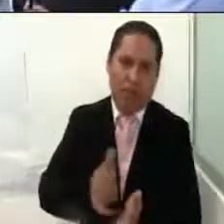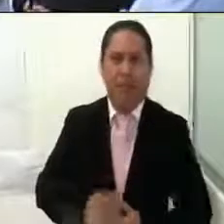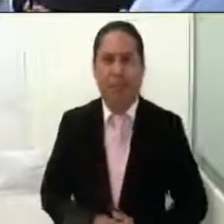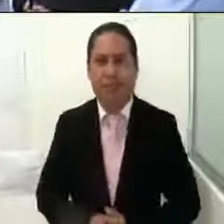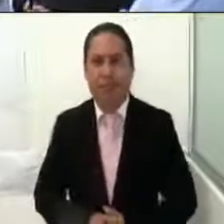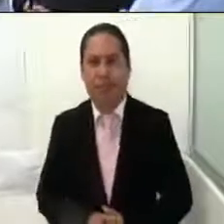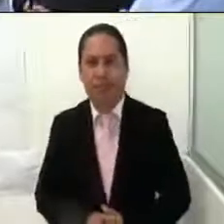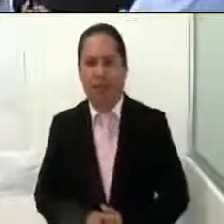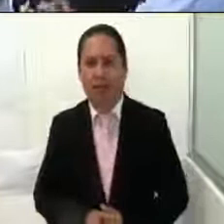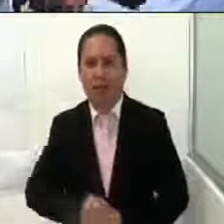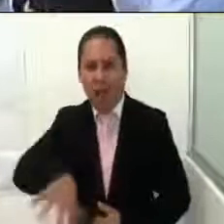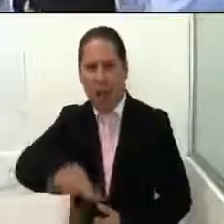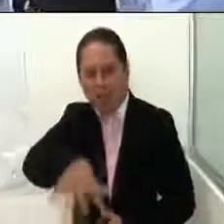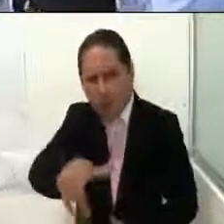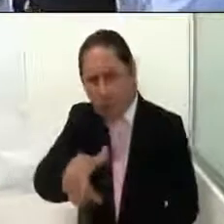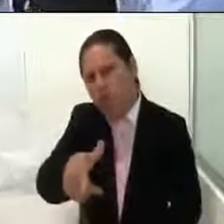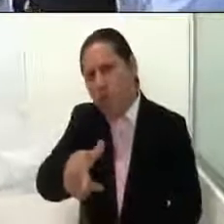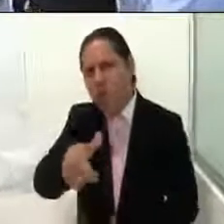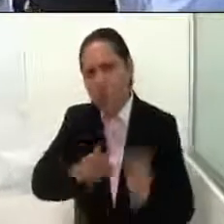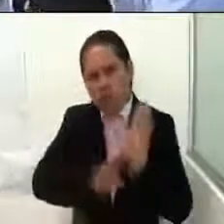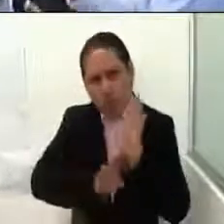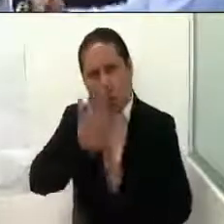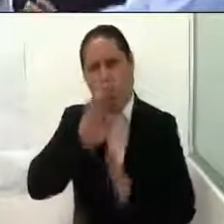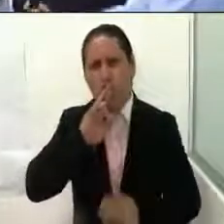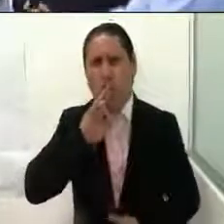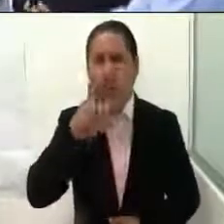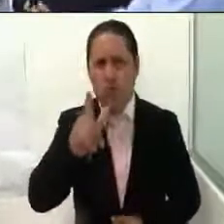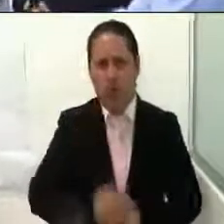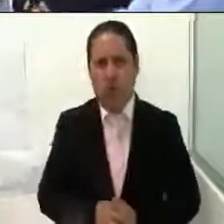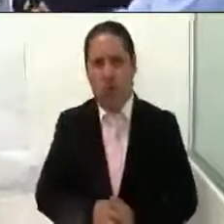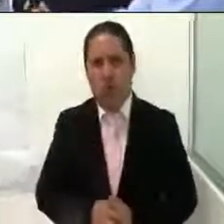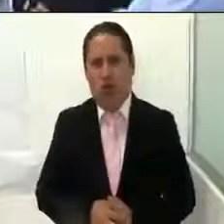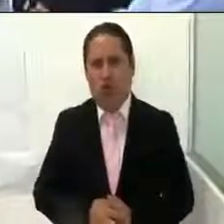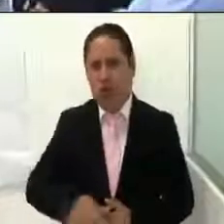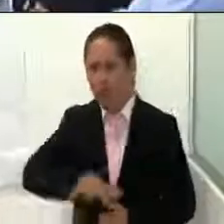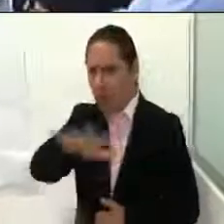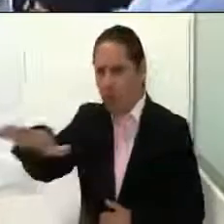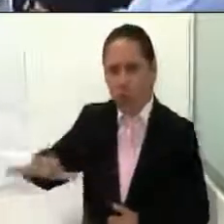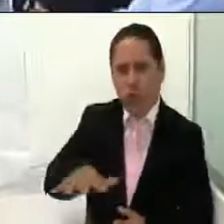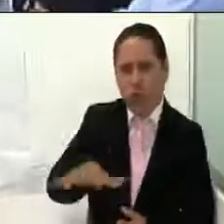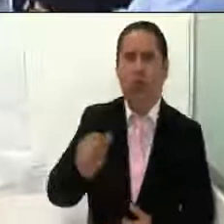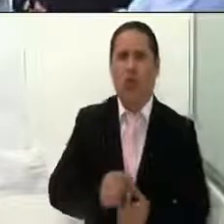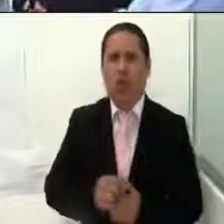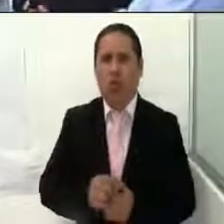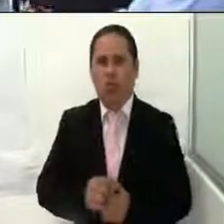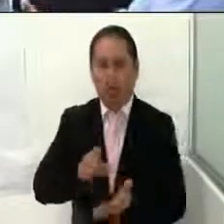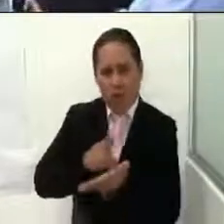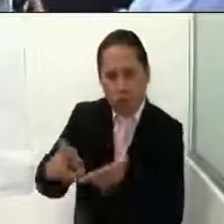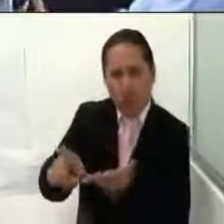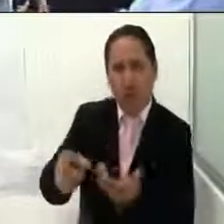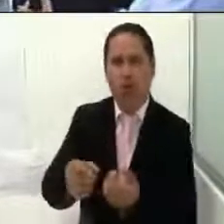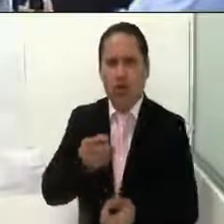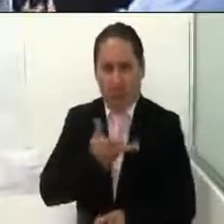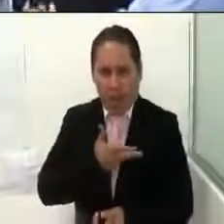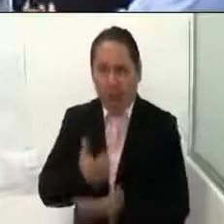buscando el mejor de los beneficios para que los beneficiarios o derechohabientes cuenten con los recursos